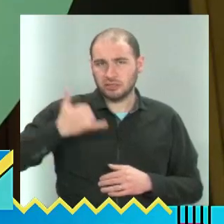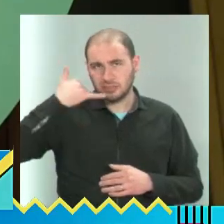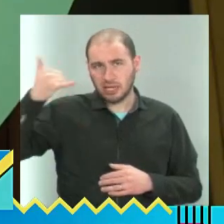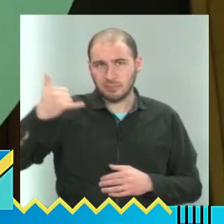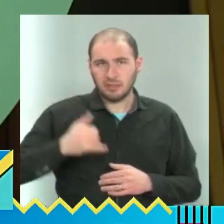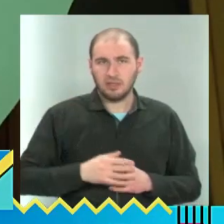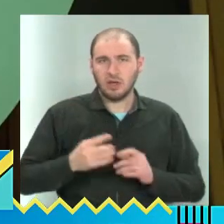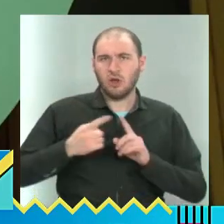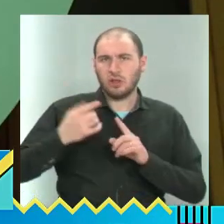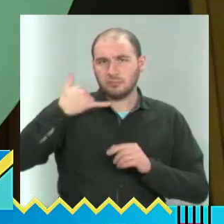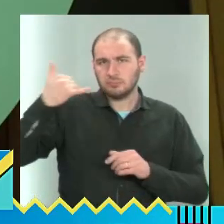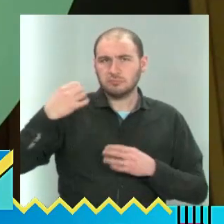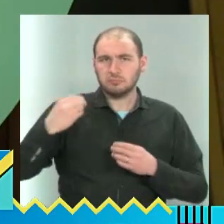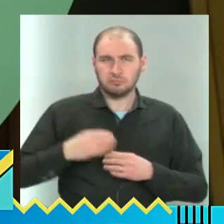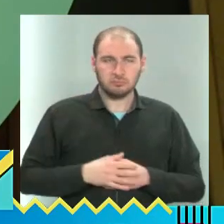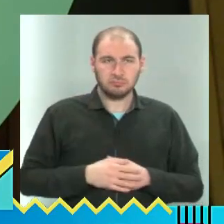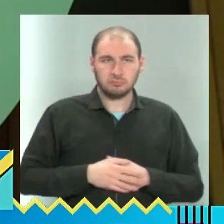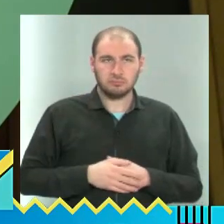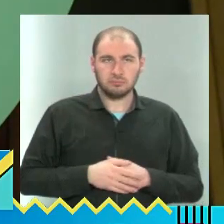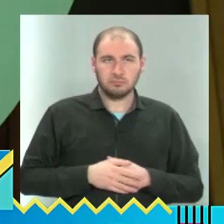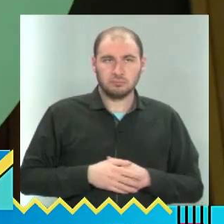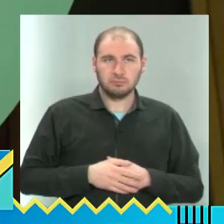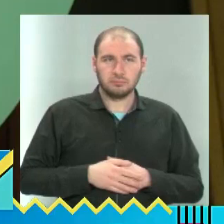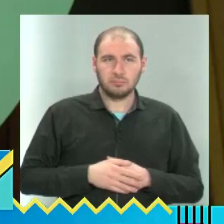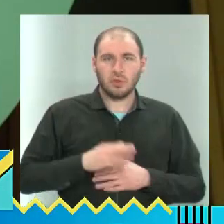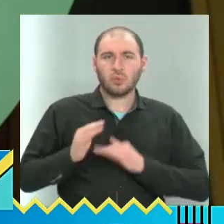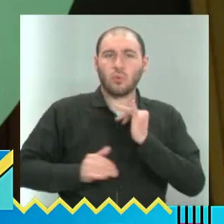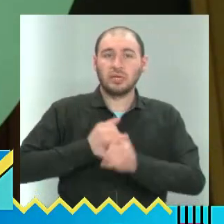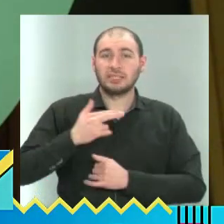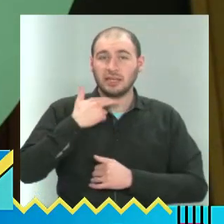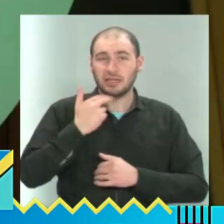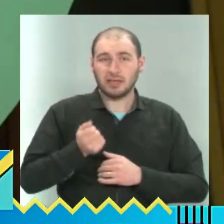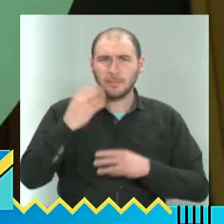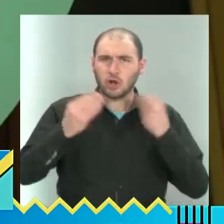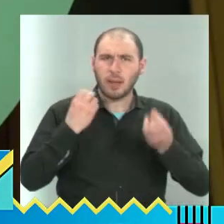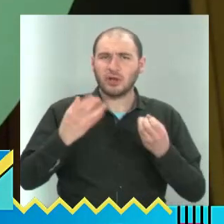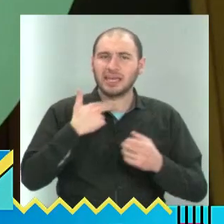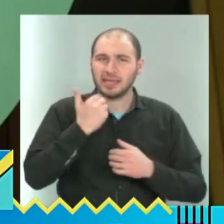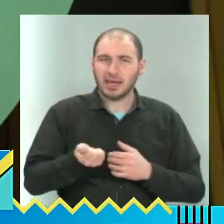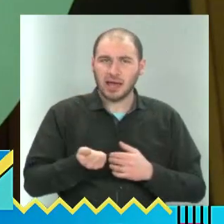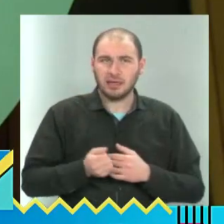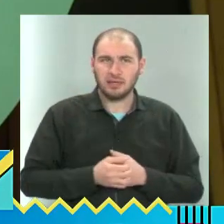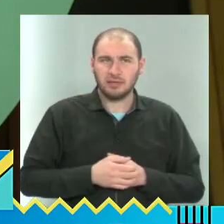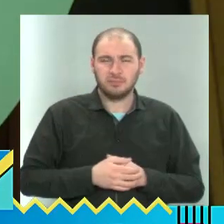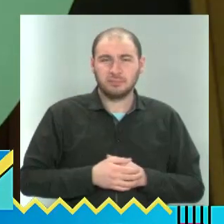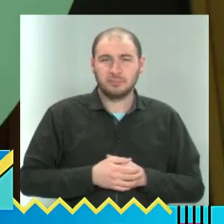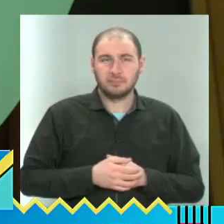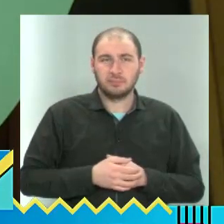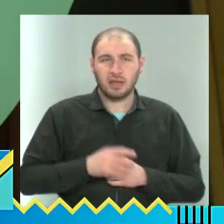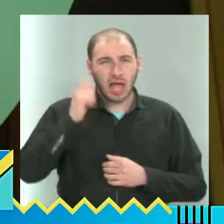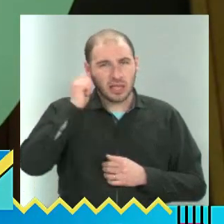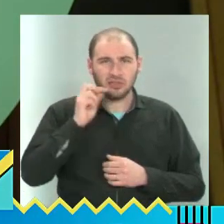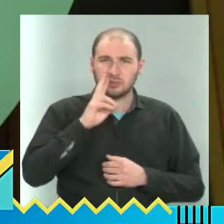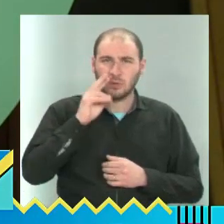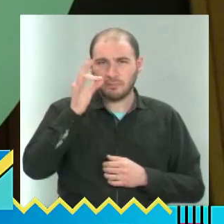no sé cómo contacta a Gendarmería, y cuenta que que estaba preocupada porque su hija tenía unos de